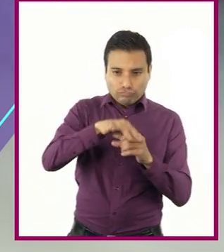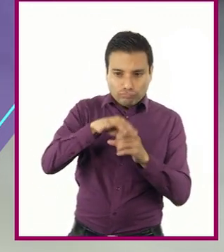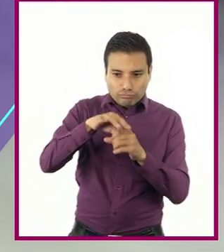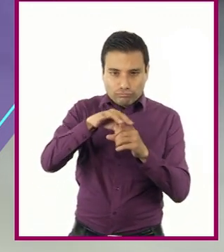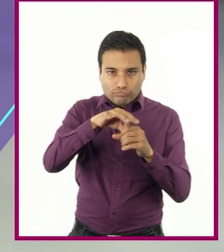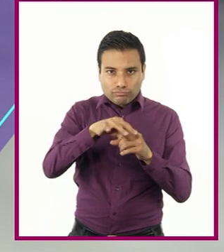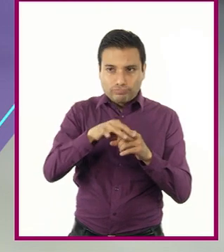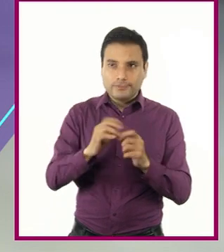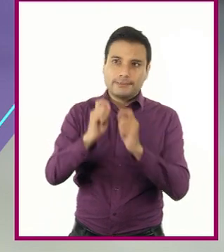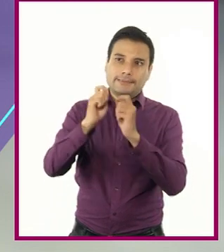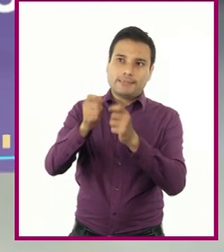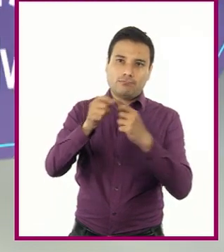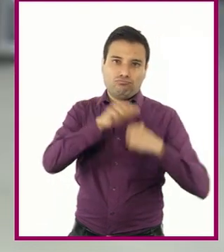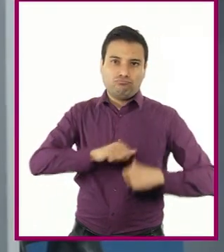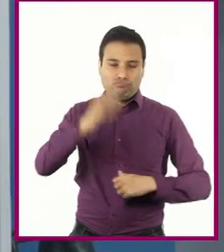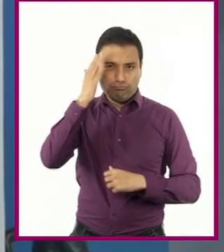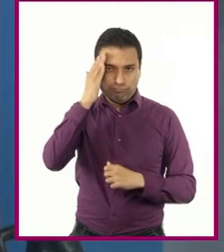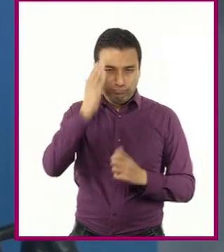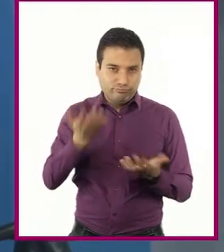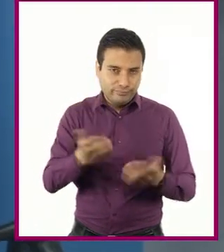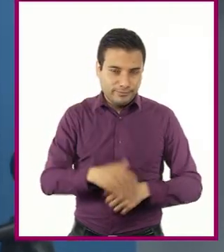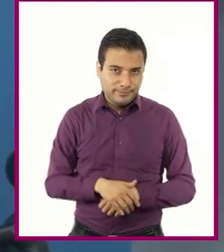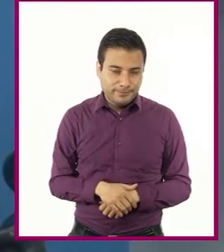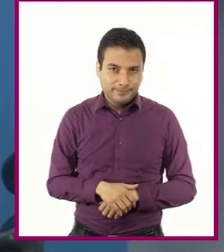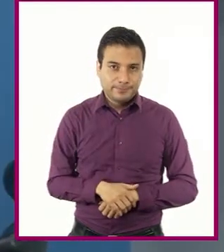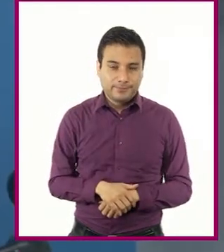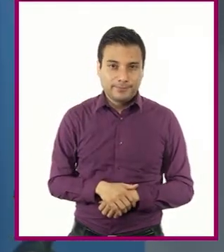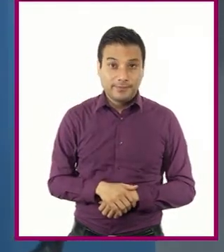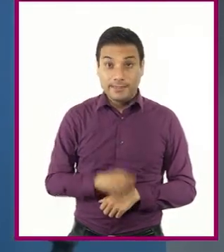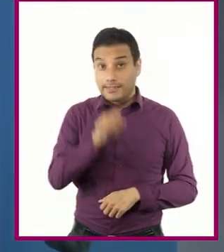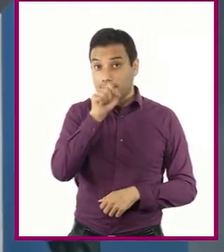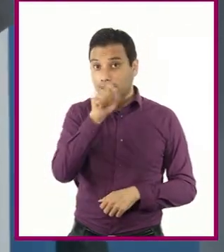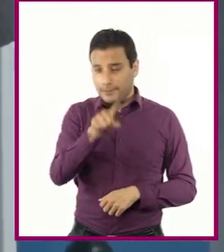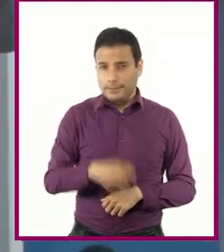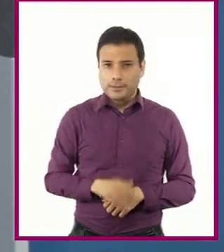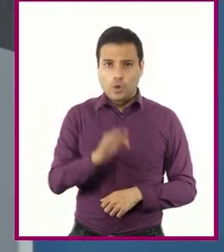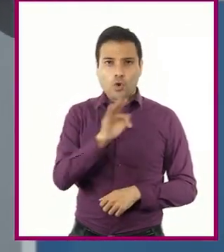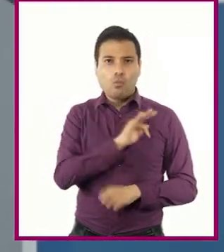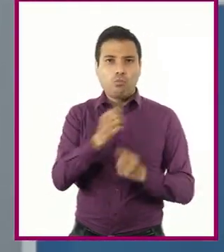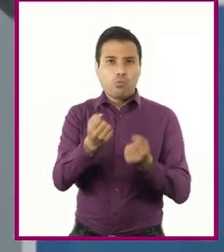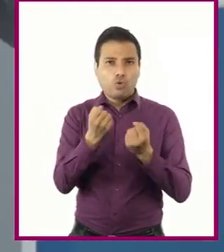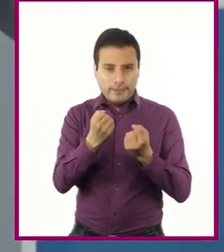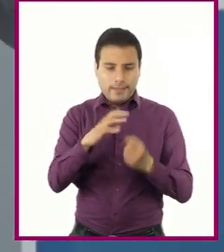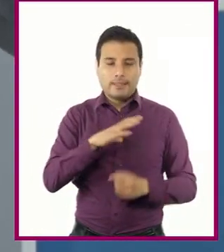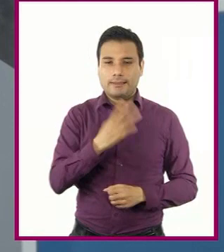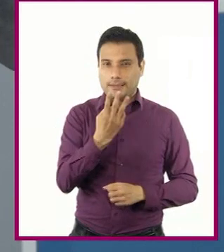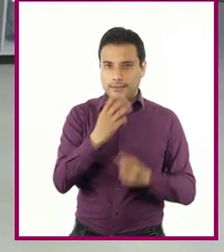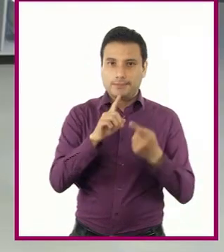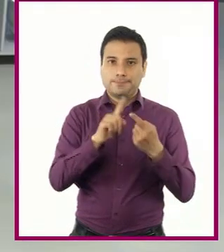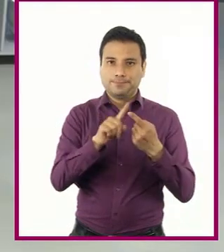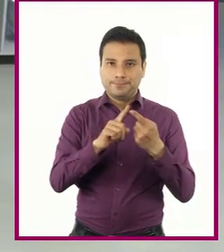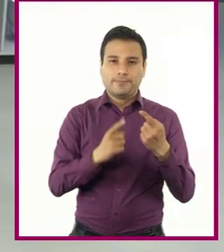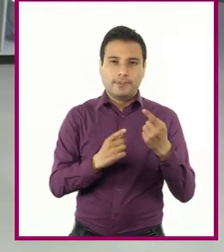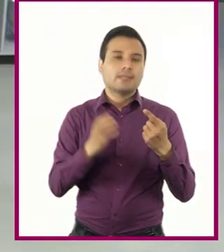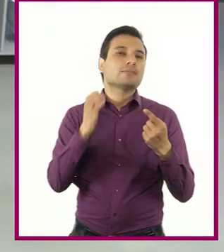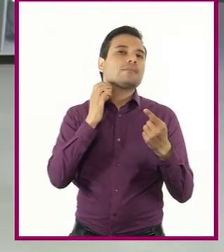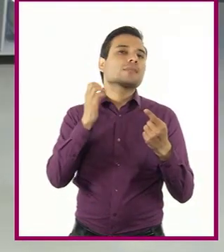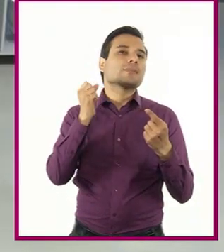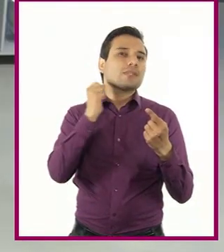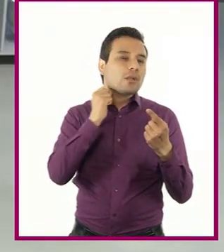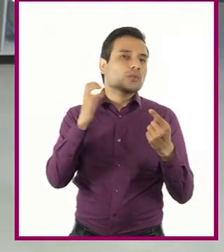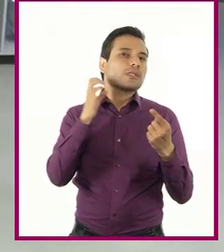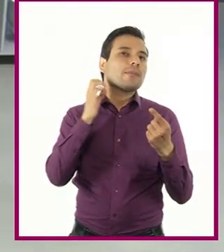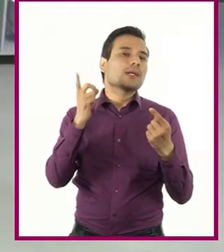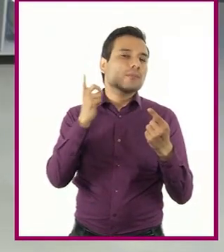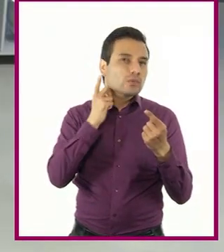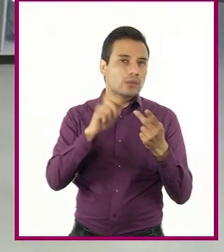del voto y el sufragio efectivo. Además, el poder está dividido en tres: el poder legislativo, el ejecutivo y